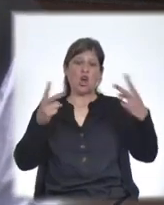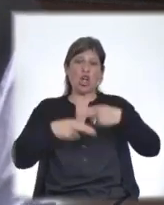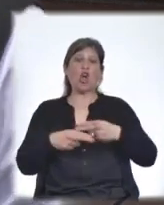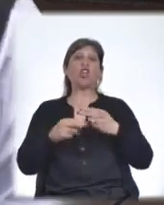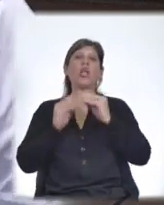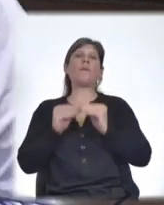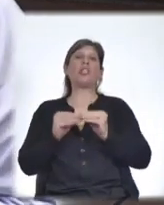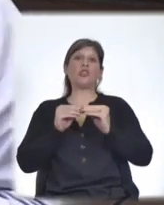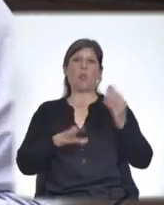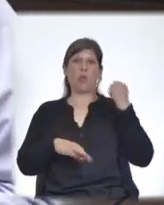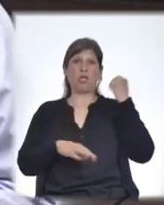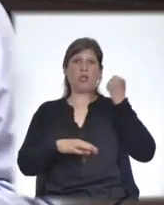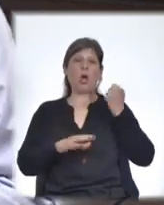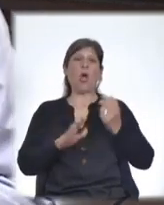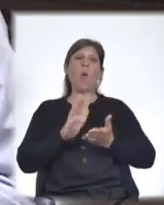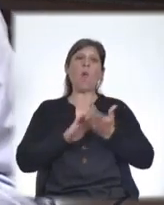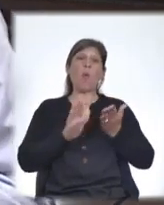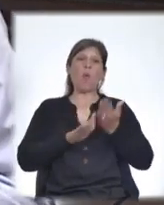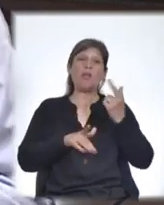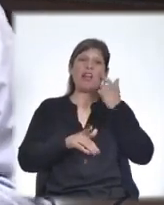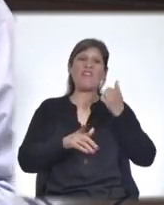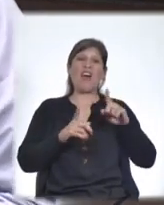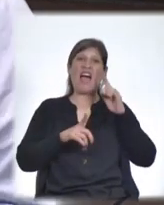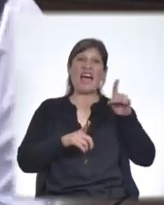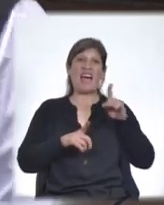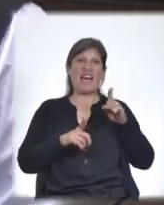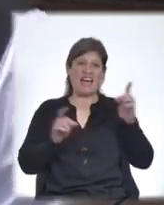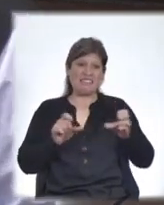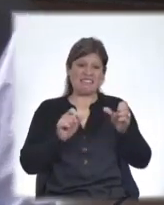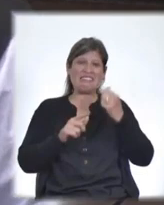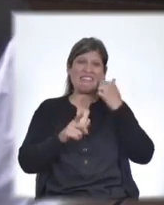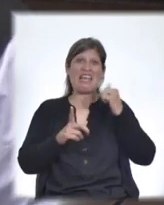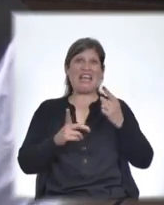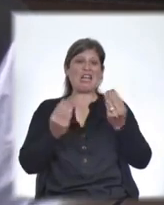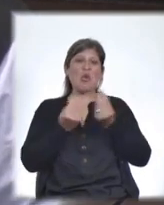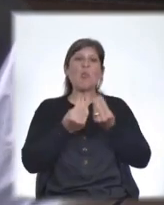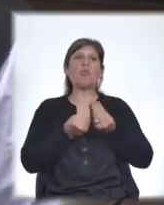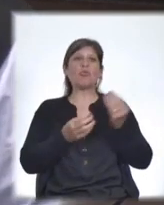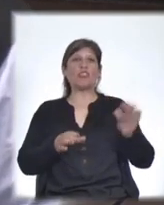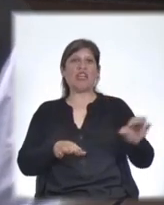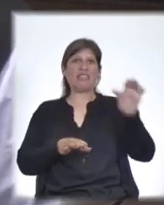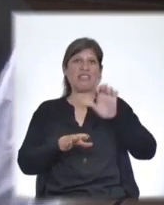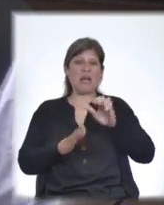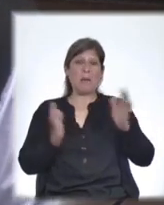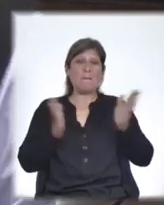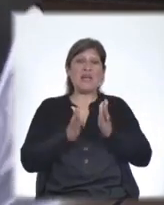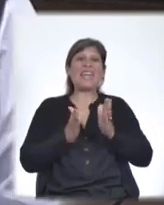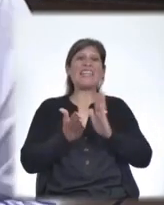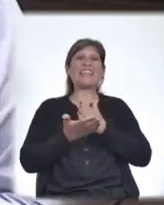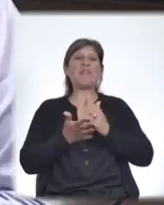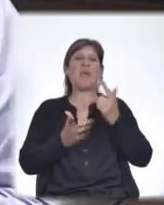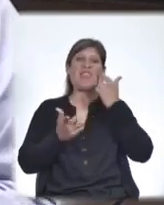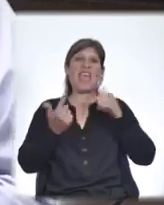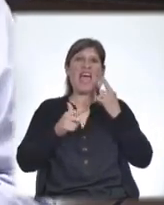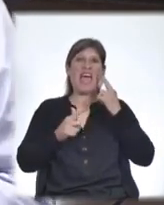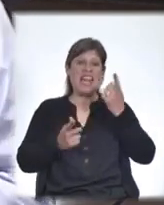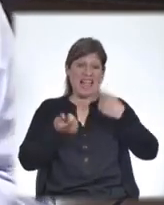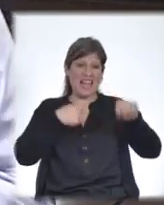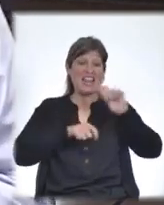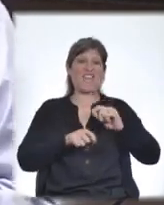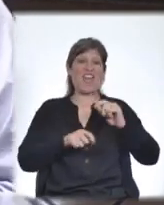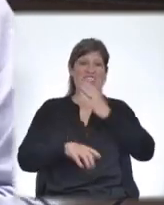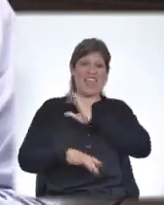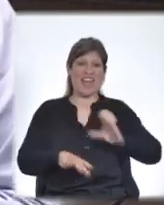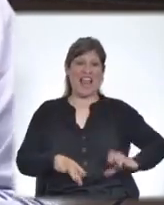público, que lo que va a hacer y ocasionar es que el montón enorme de empresas pequeñas y medianas que le venden al Estado se queden